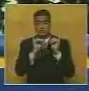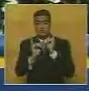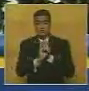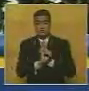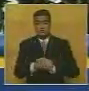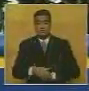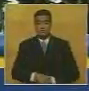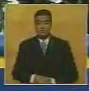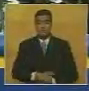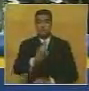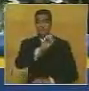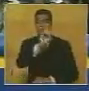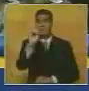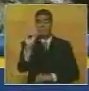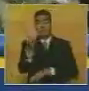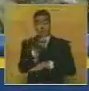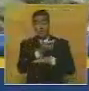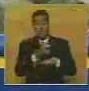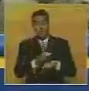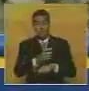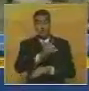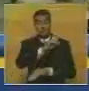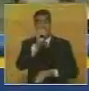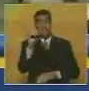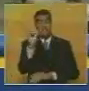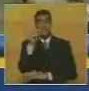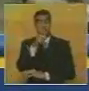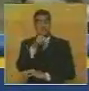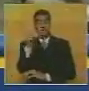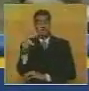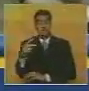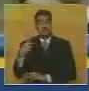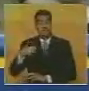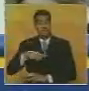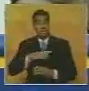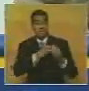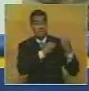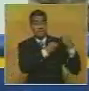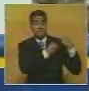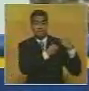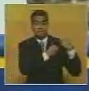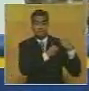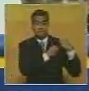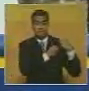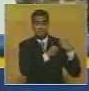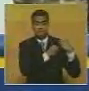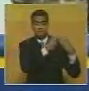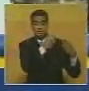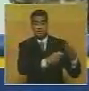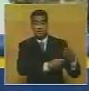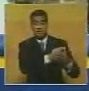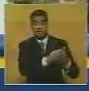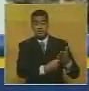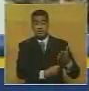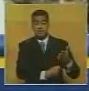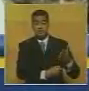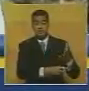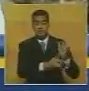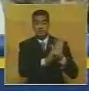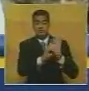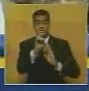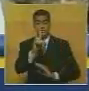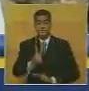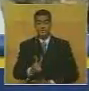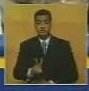internacional. Ni el gobierno ni la Asamblea Nacional tiene la potestad de negarle el derecho a